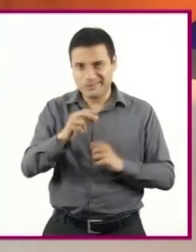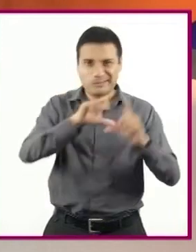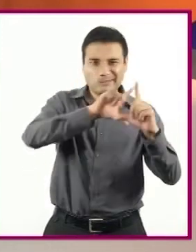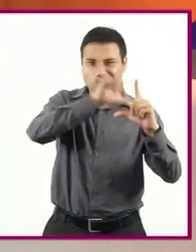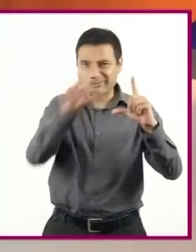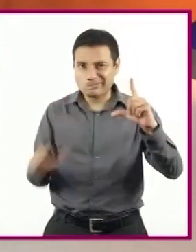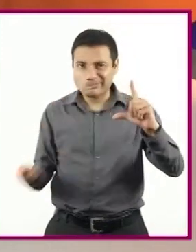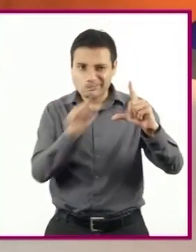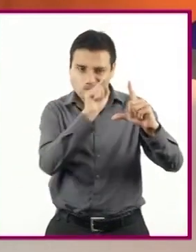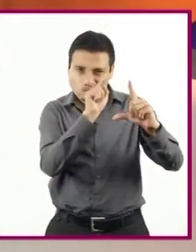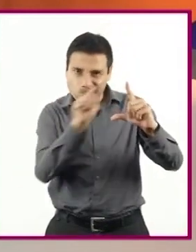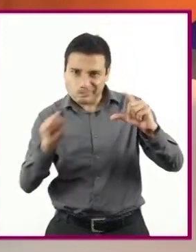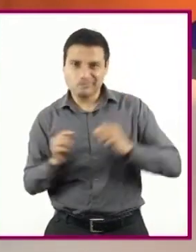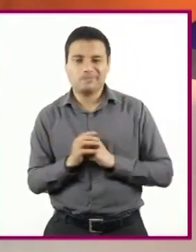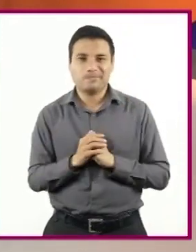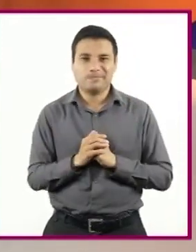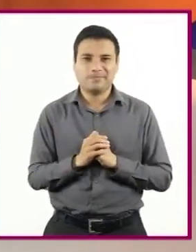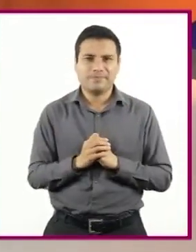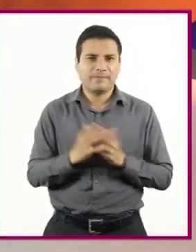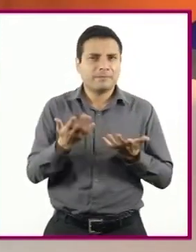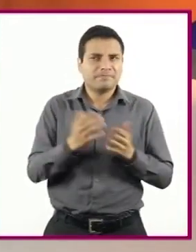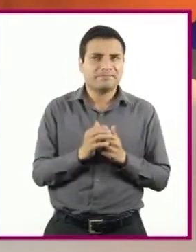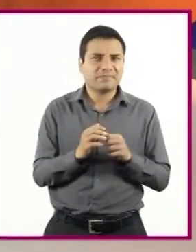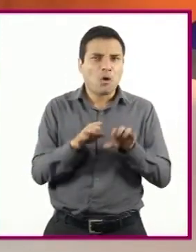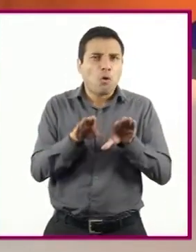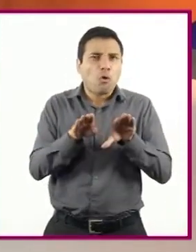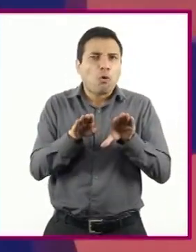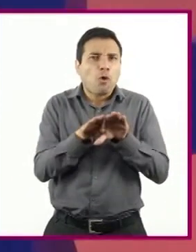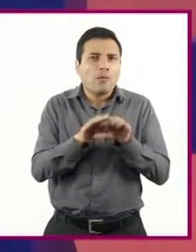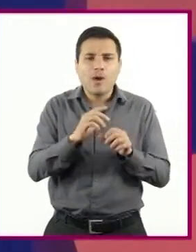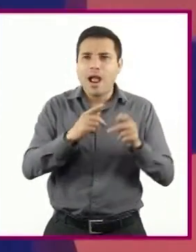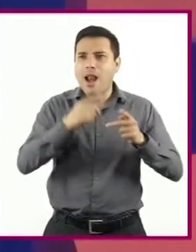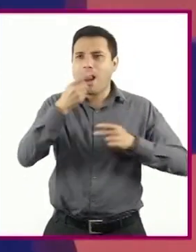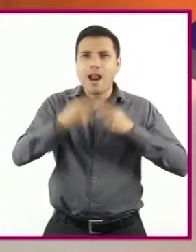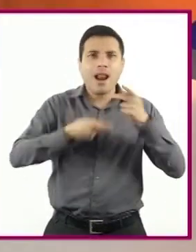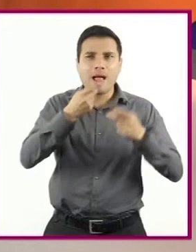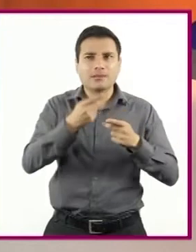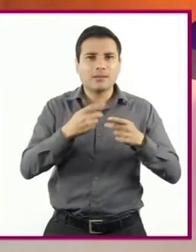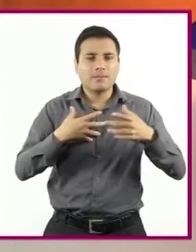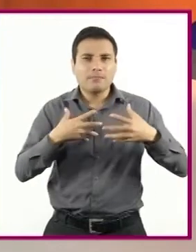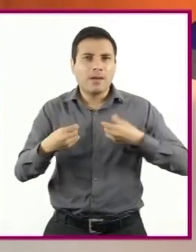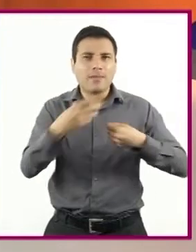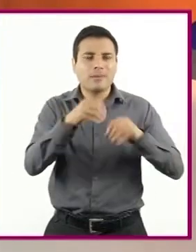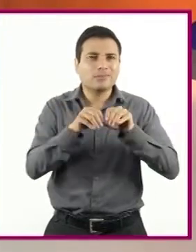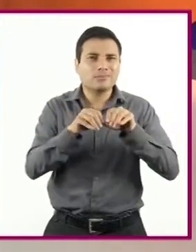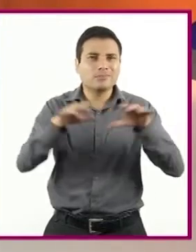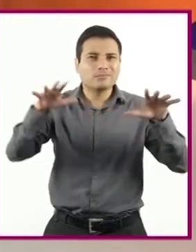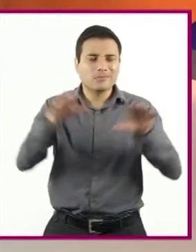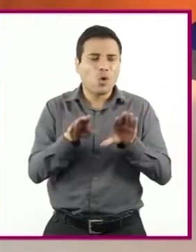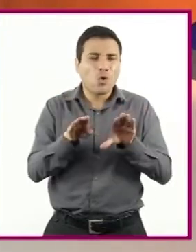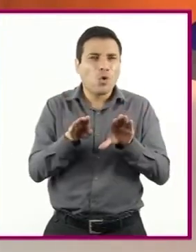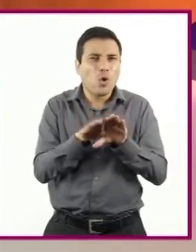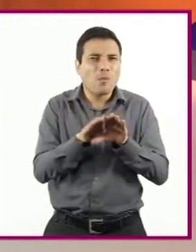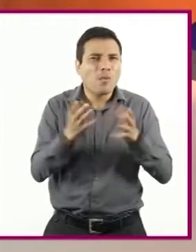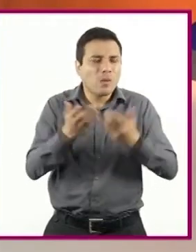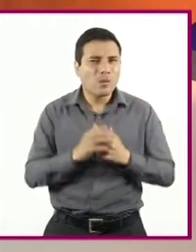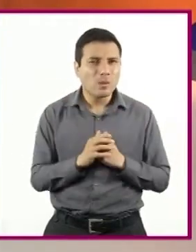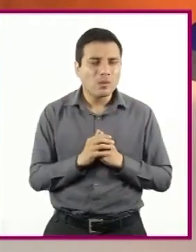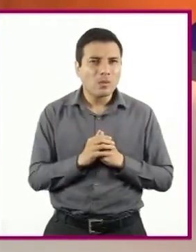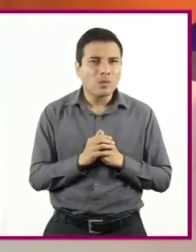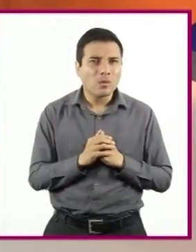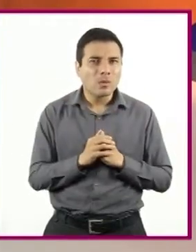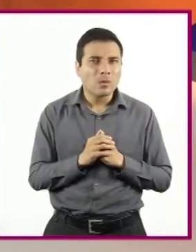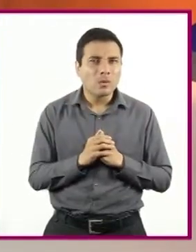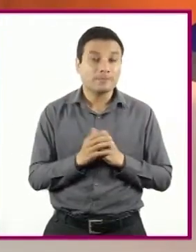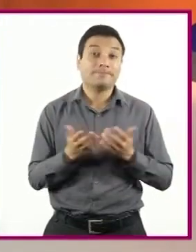con un último aspecto. ¿Cómo es que se conserva información oral como los dichos, refranes y pregones para que no se pierda con el tiempo?